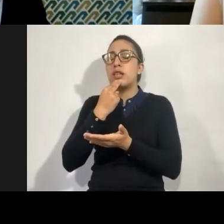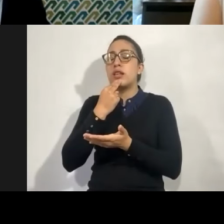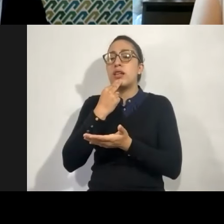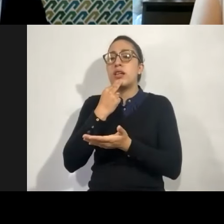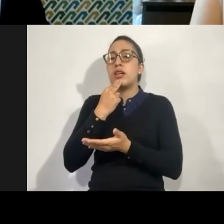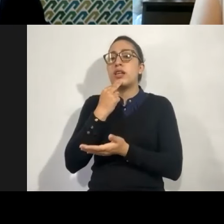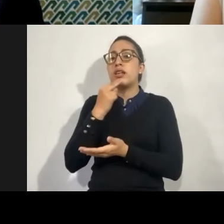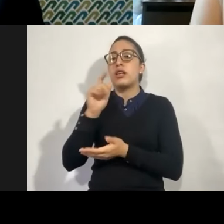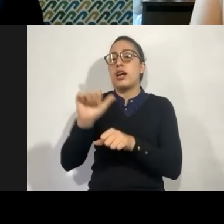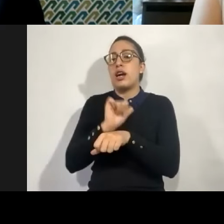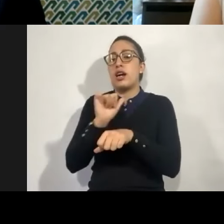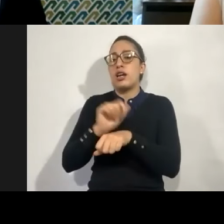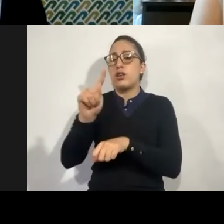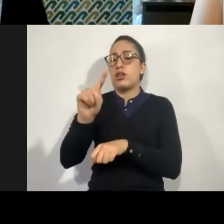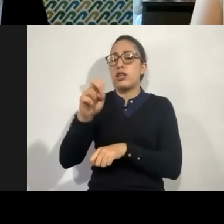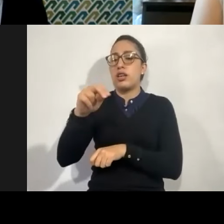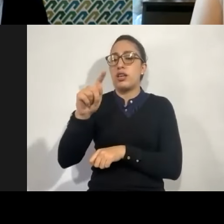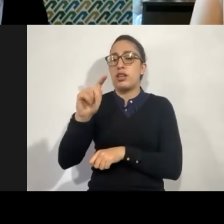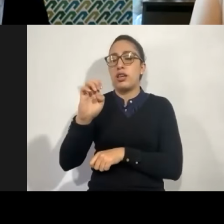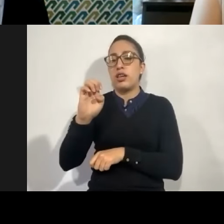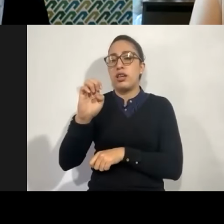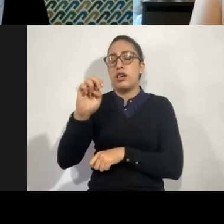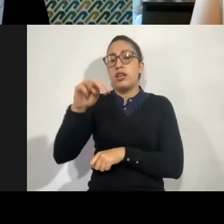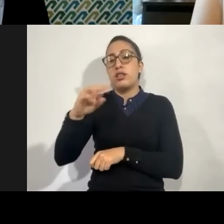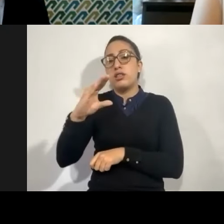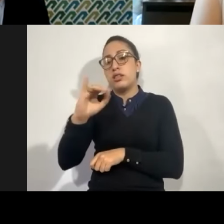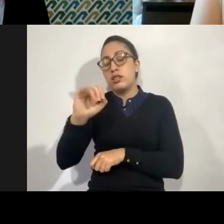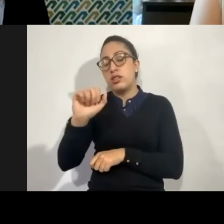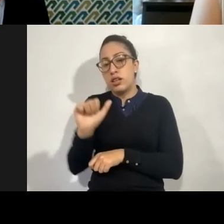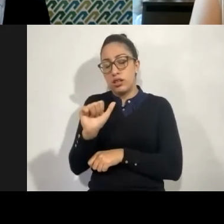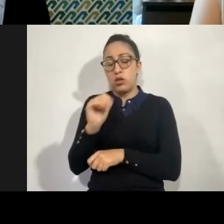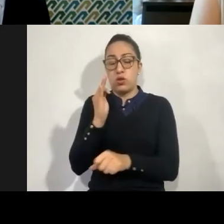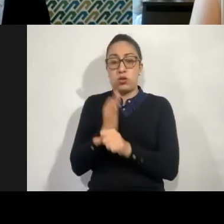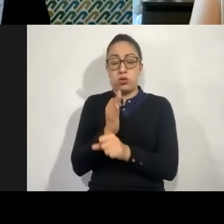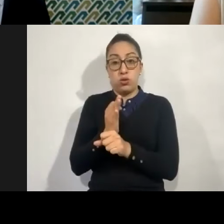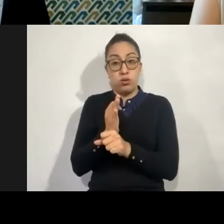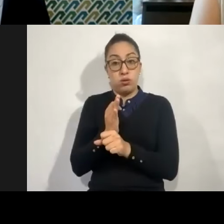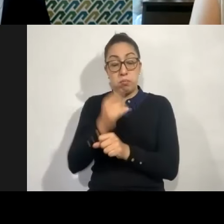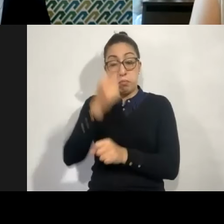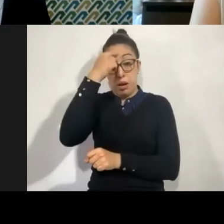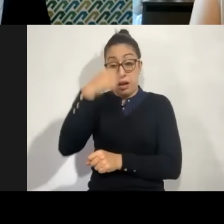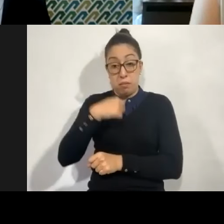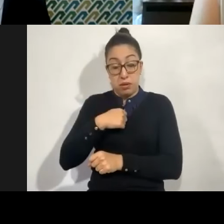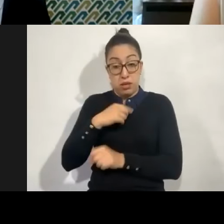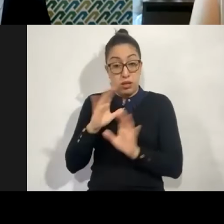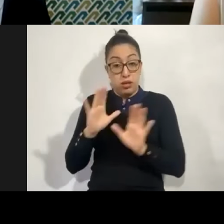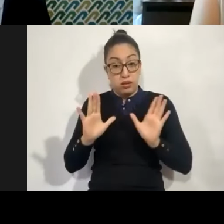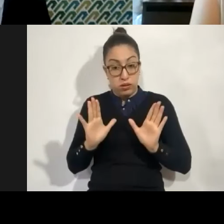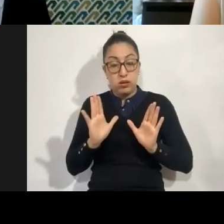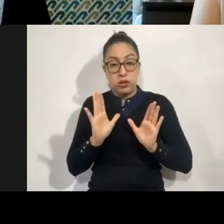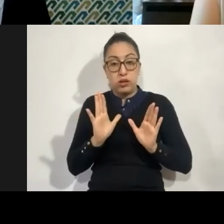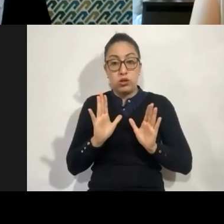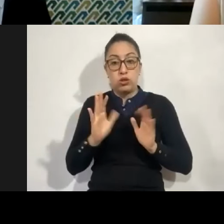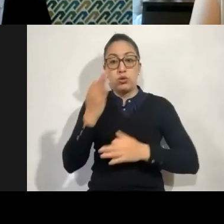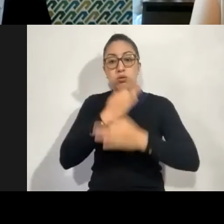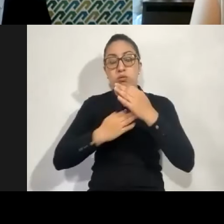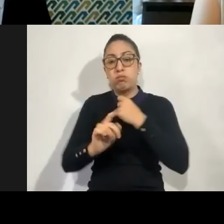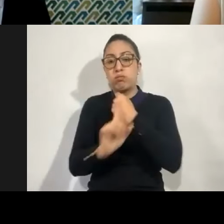pues aquí lo que le diría que desde mi punto de vista es que el gran retroceso se dio desde el momento en el